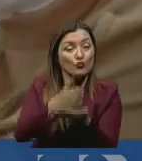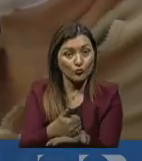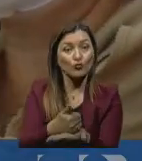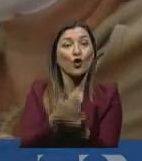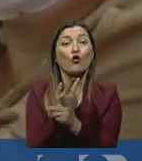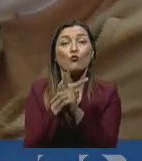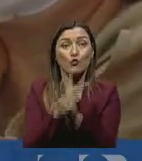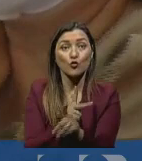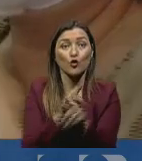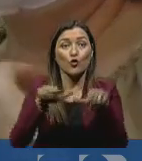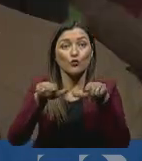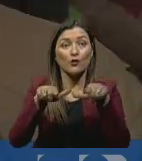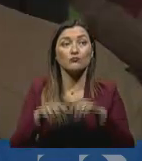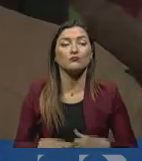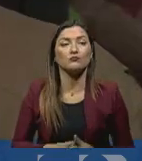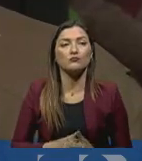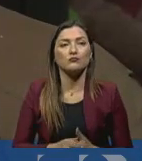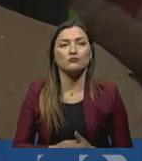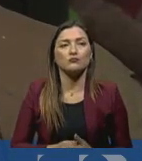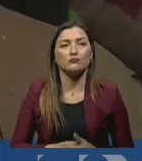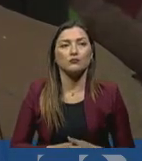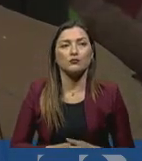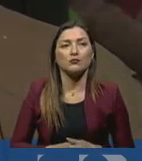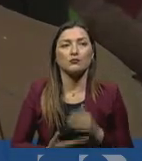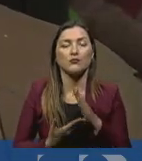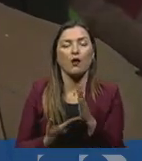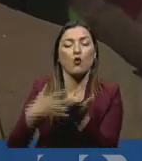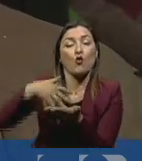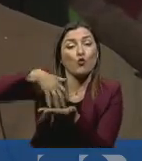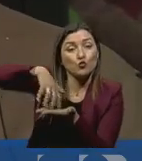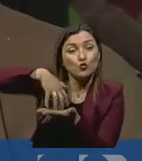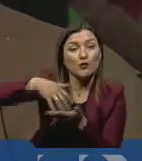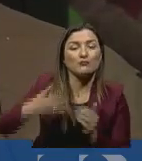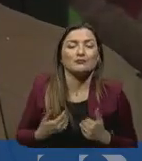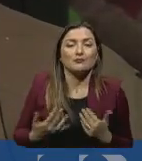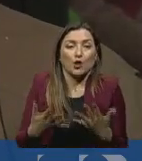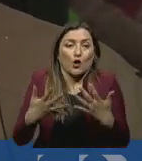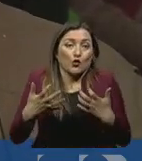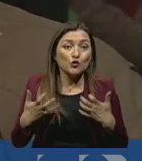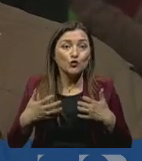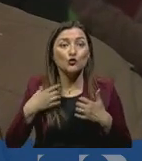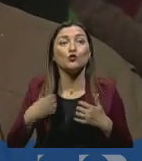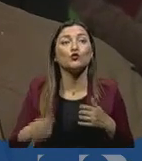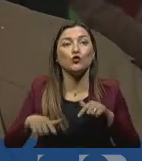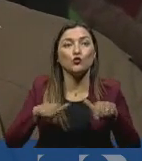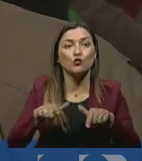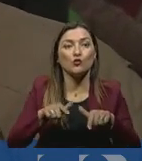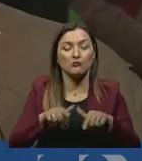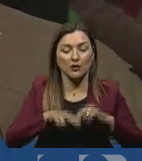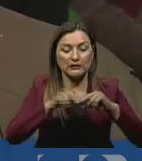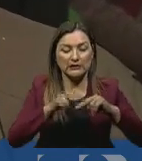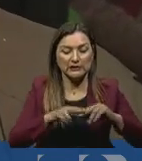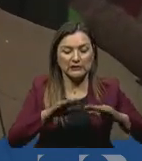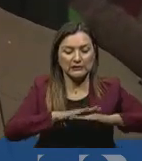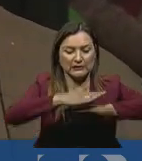a proteger dichos espacios no habrá sombra de duda con respecto a si yo me quiero asentar en un lugar rellenándolo y